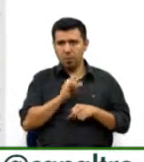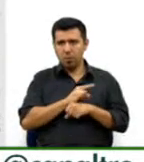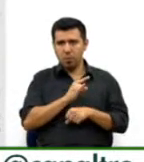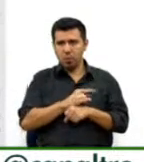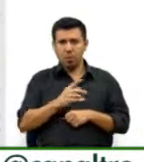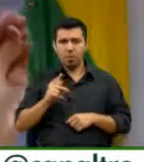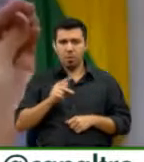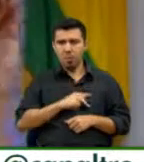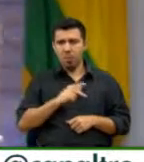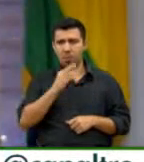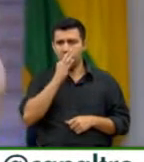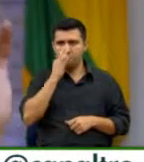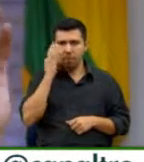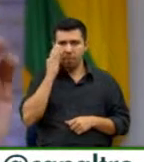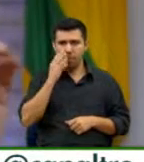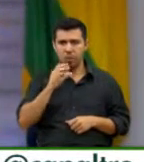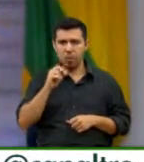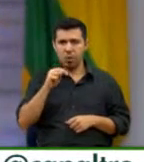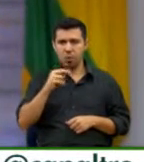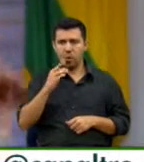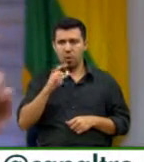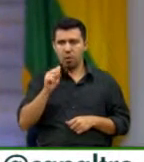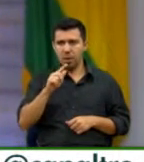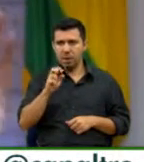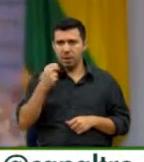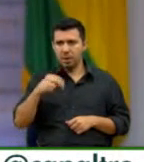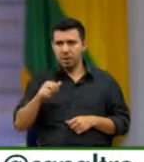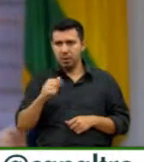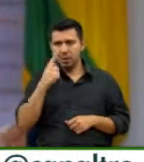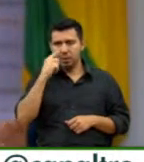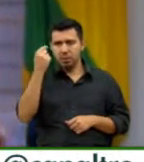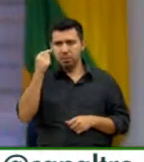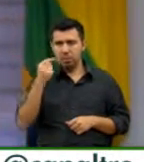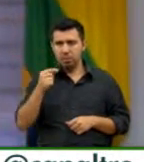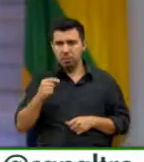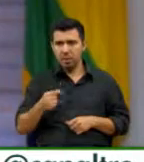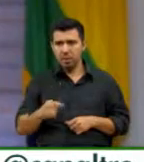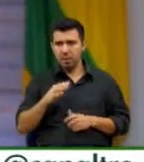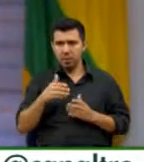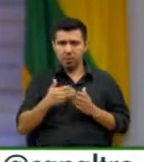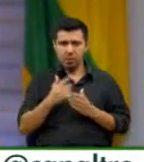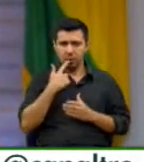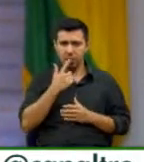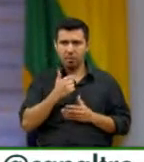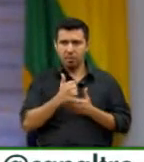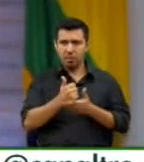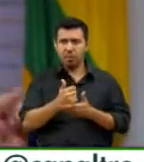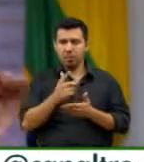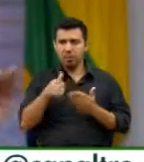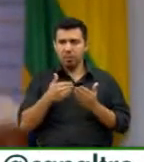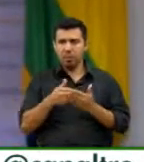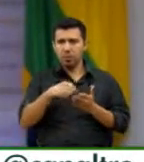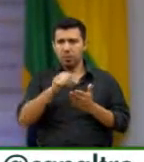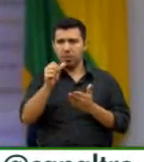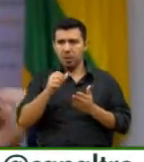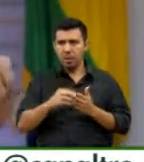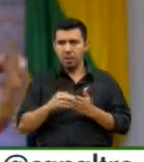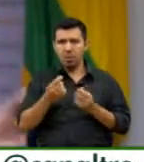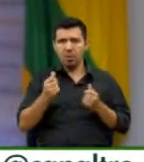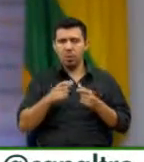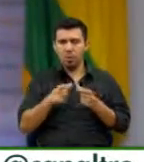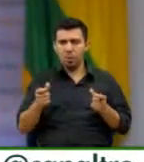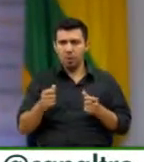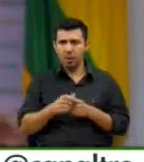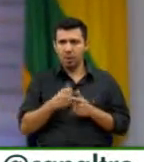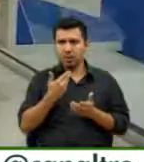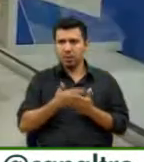propia contraseña, y tenemos todas las opciones. Podemos verificar todas las condiciones del predio respecto a la contribución de valorización, el estado de cuenta,